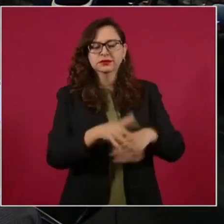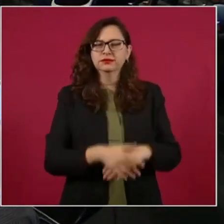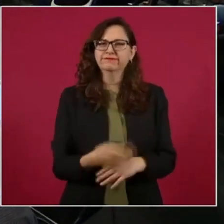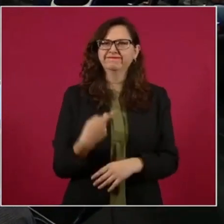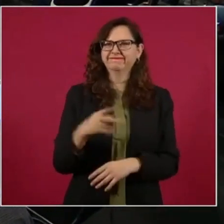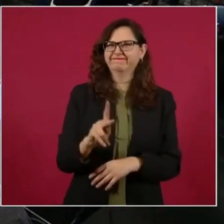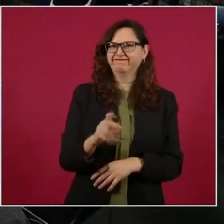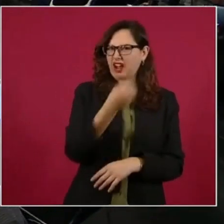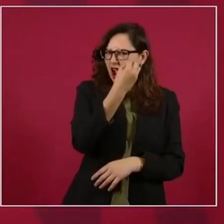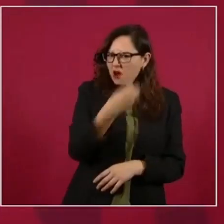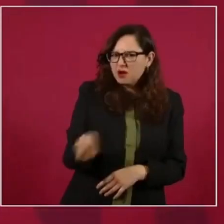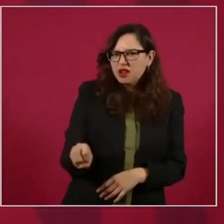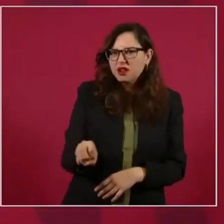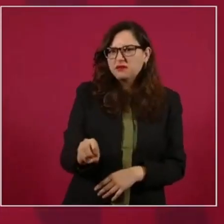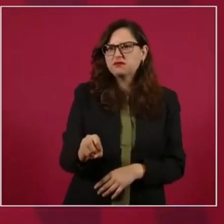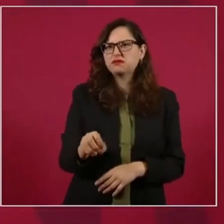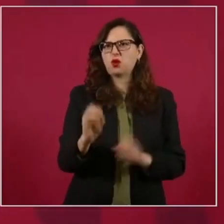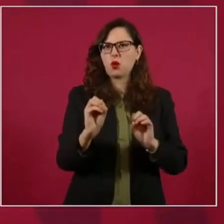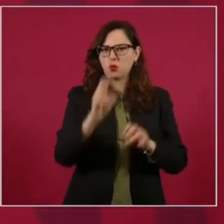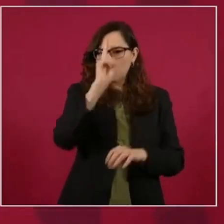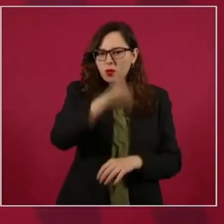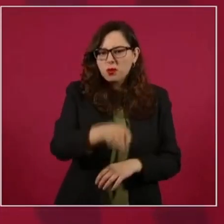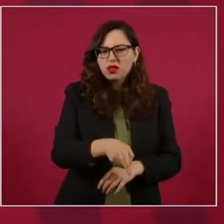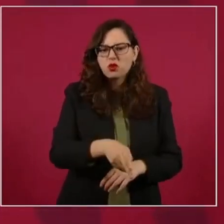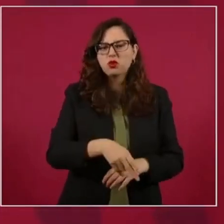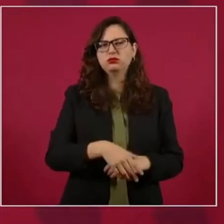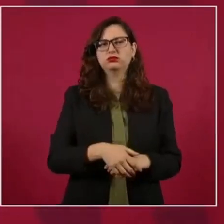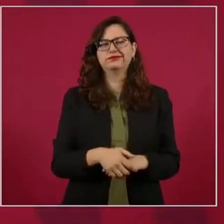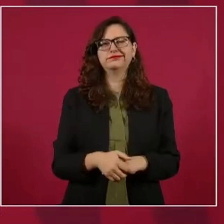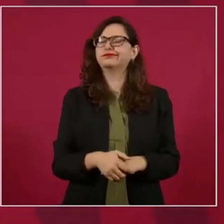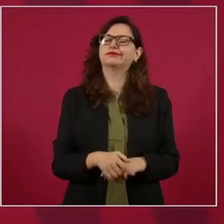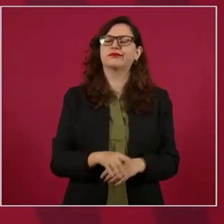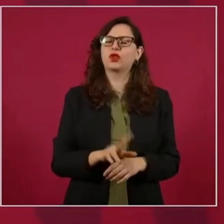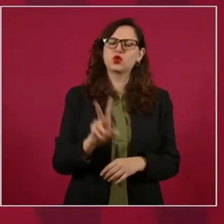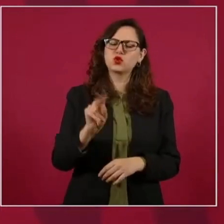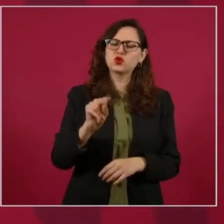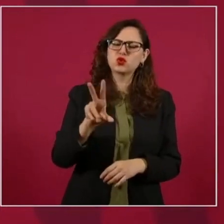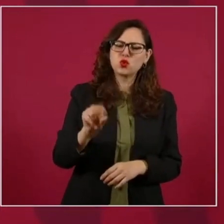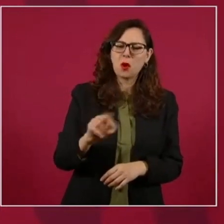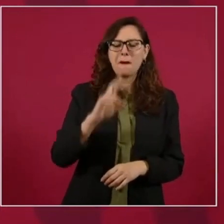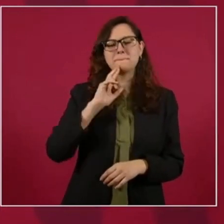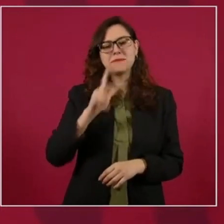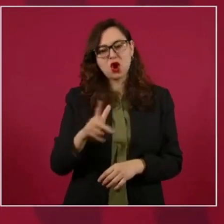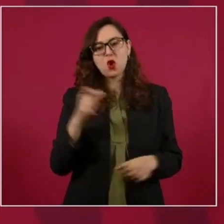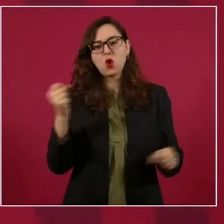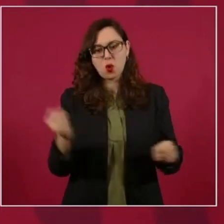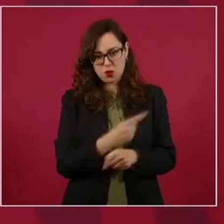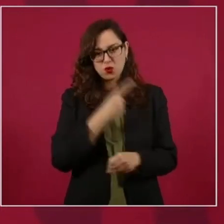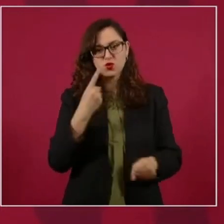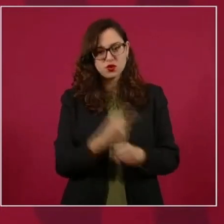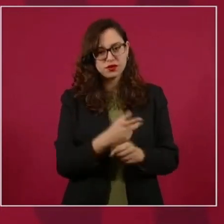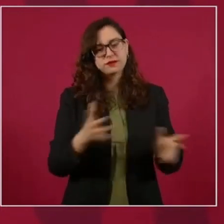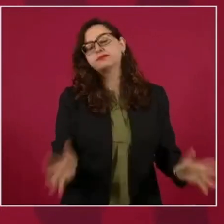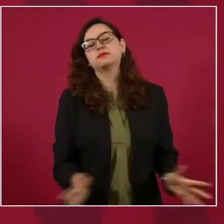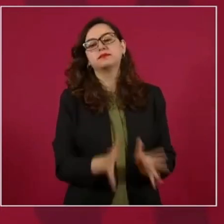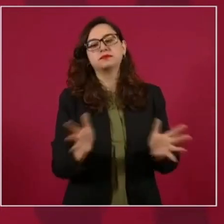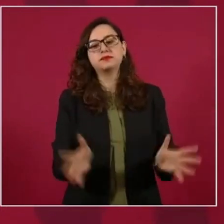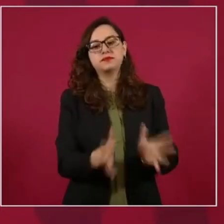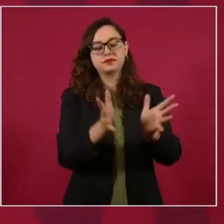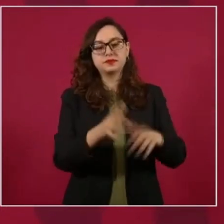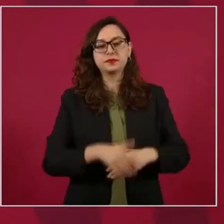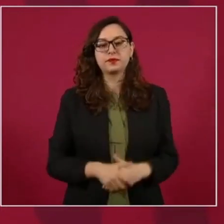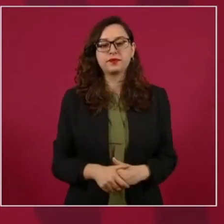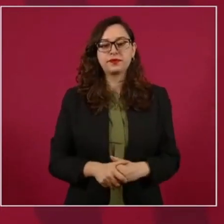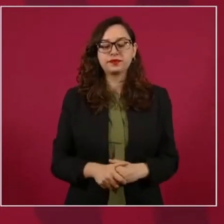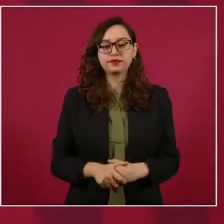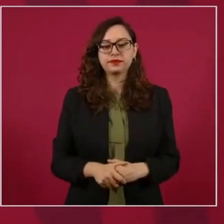obligatorio. Claro. Prohibitivo, sino dar opciones alternativas. Por